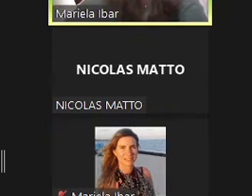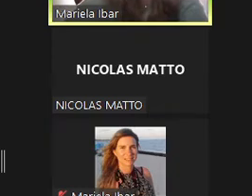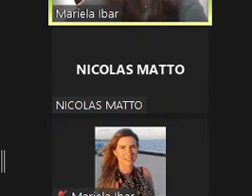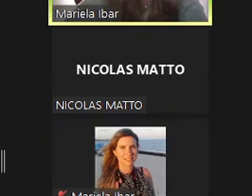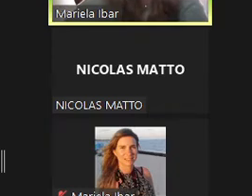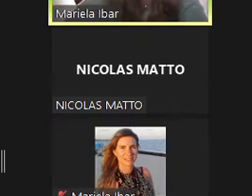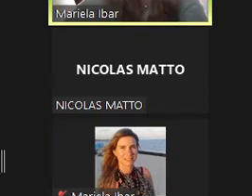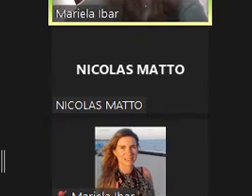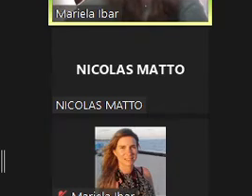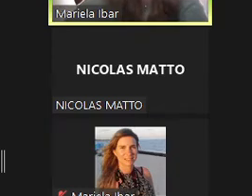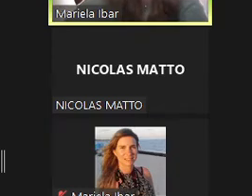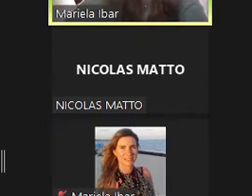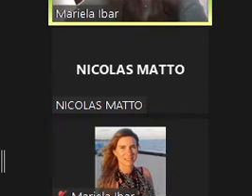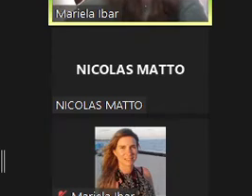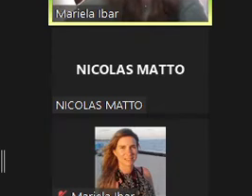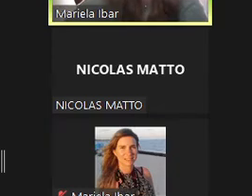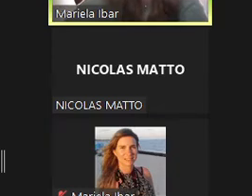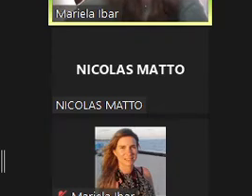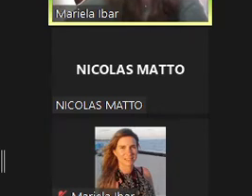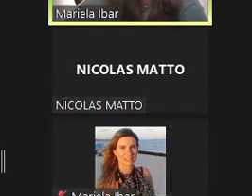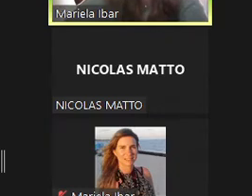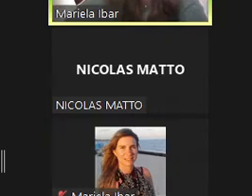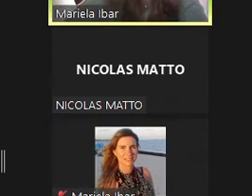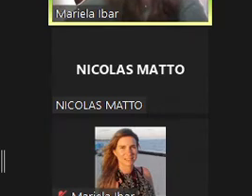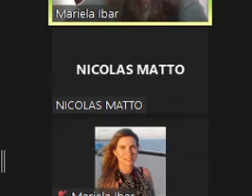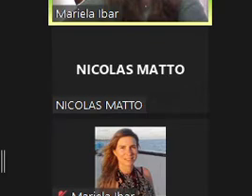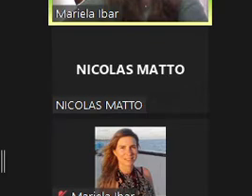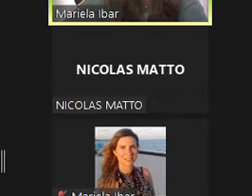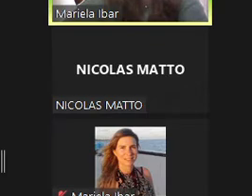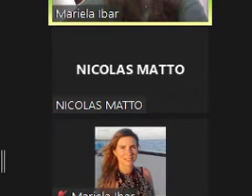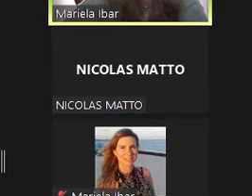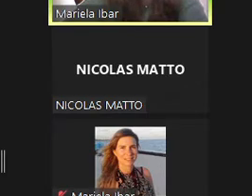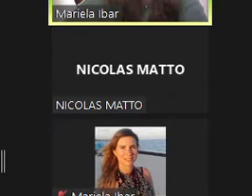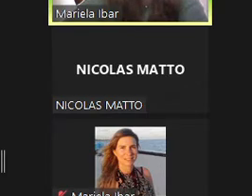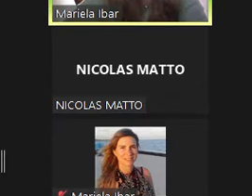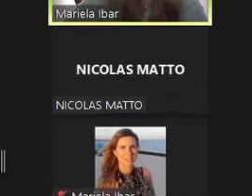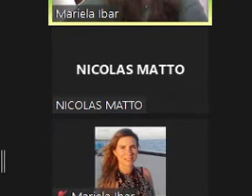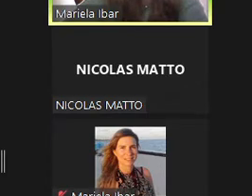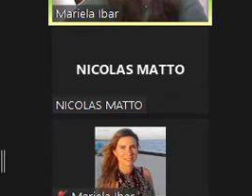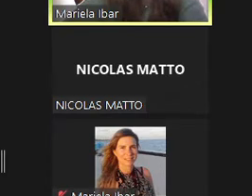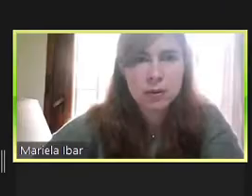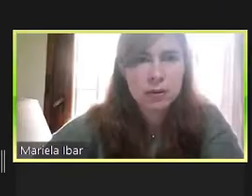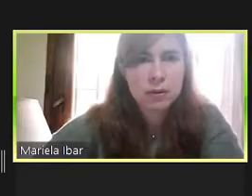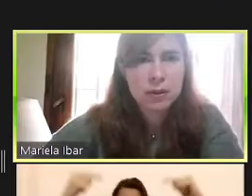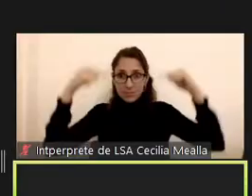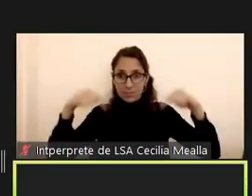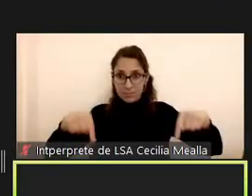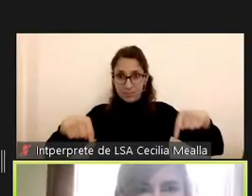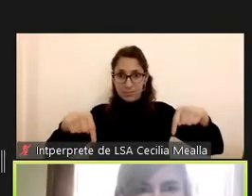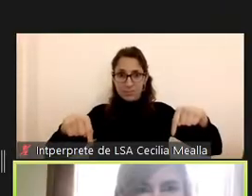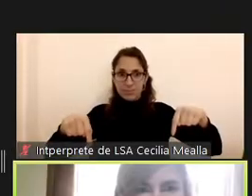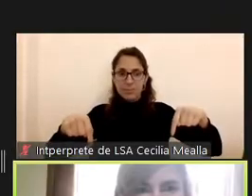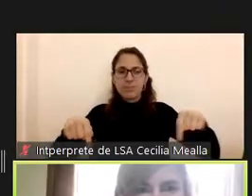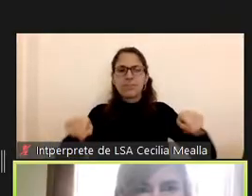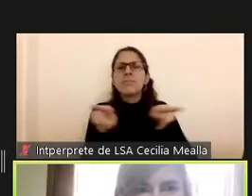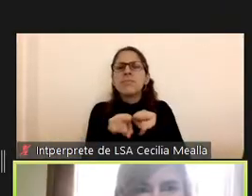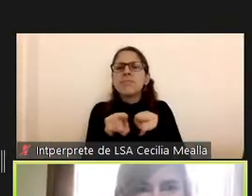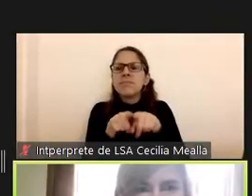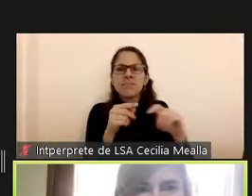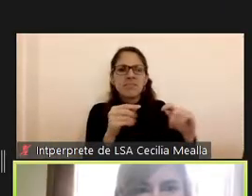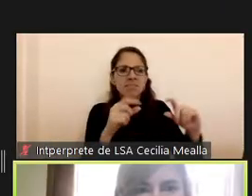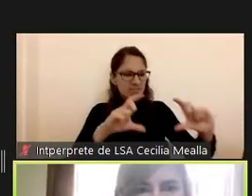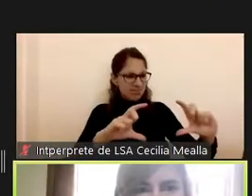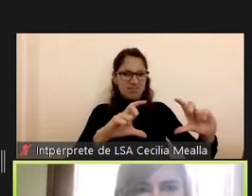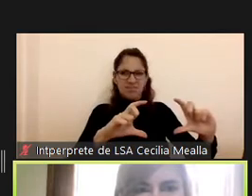marcando todas las partes. ¿Sí? Y acá abajo tenemos este